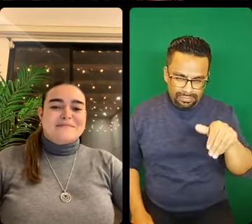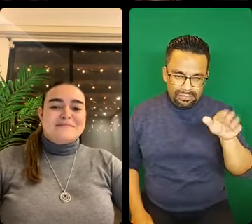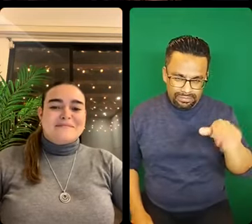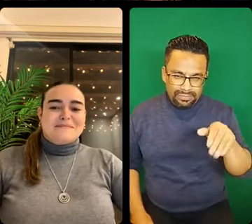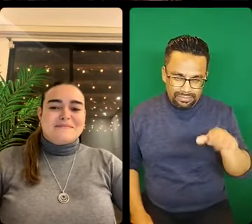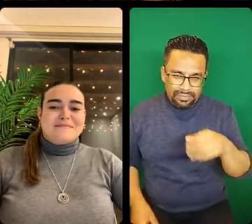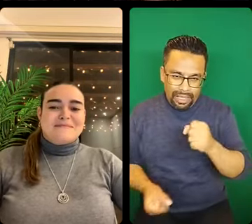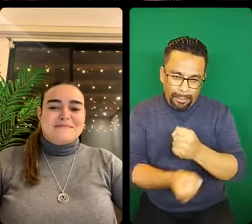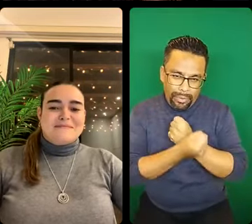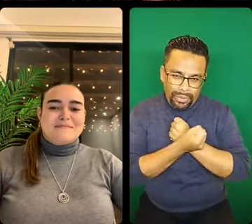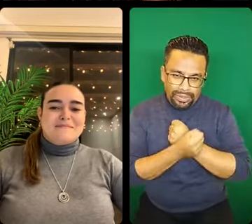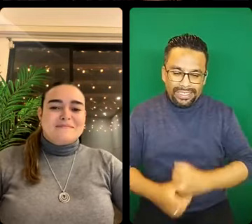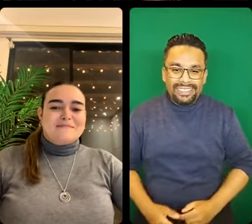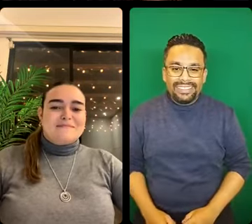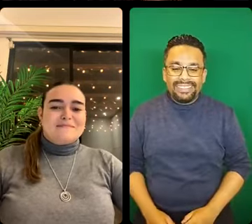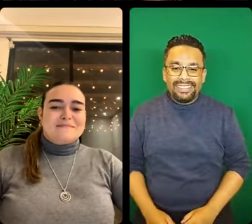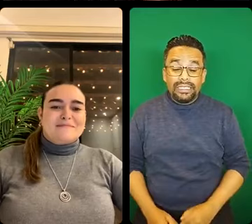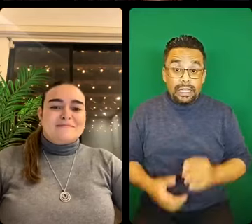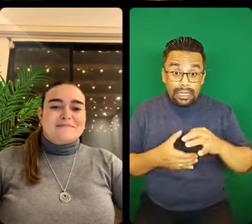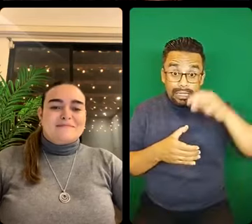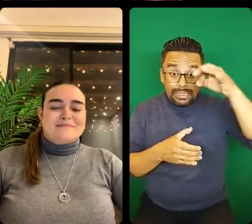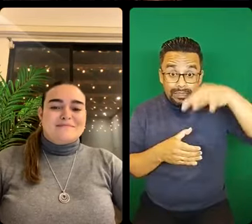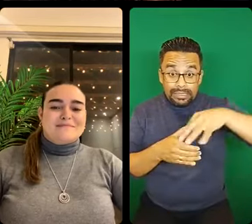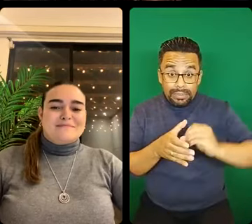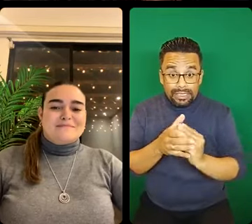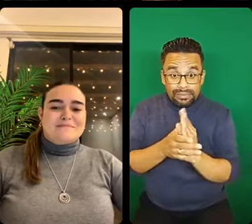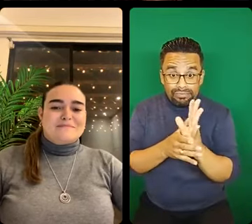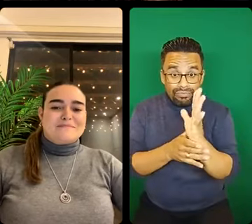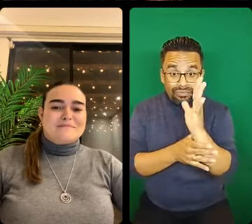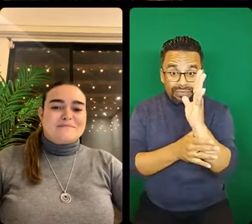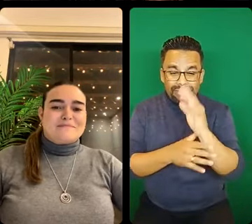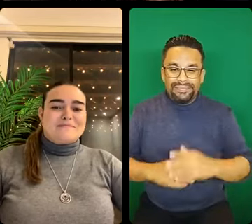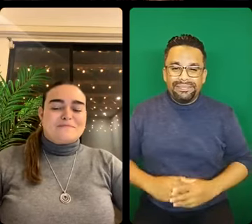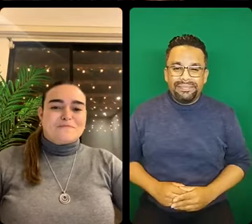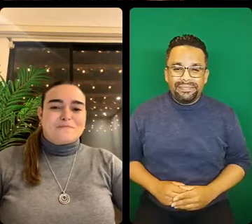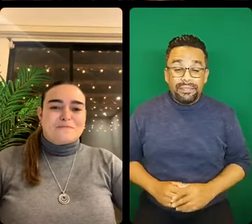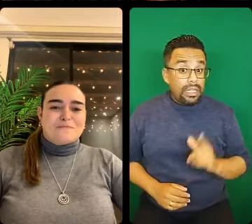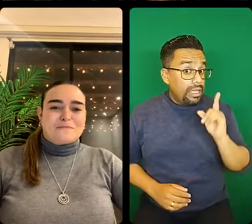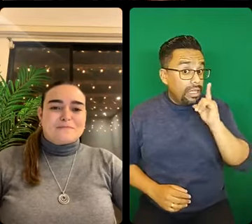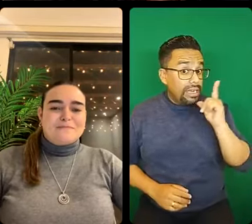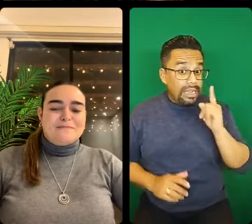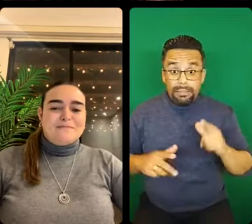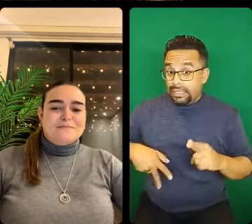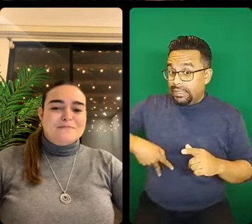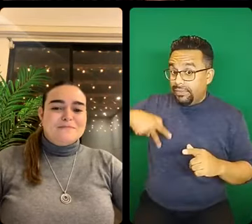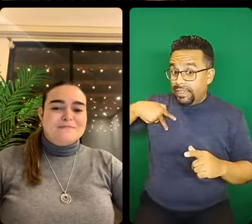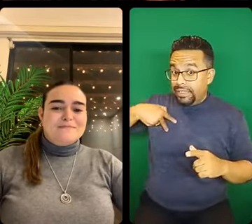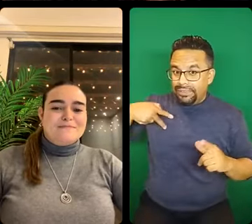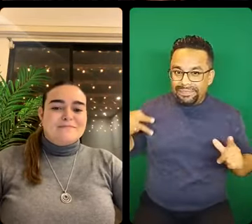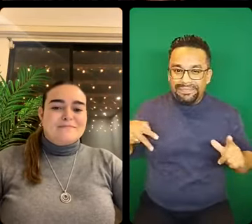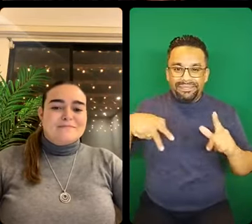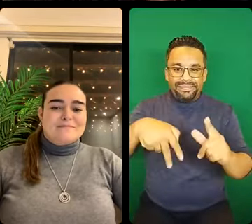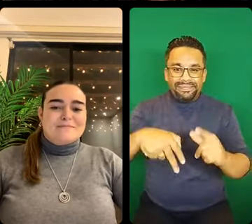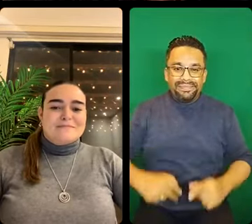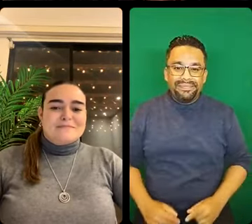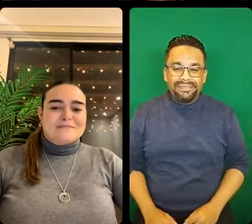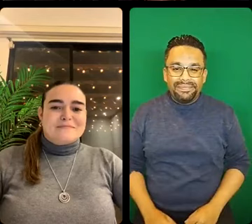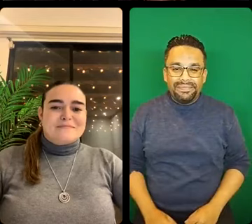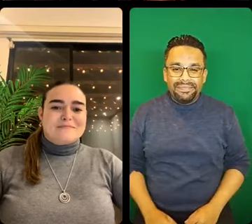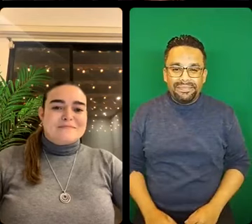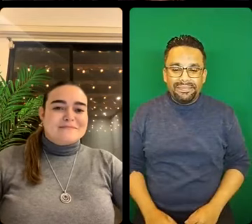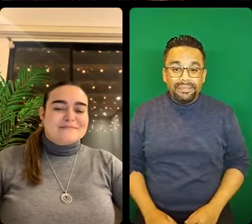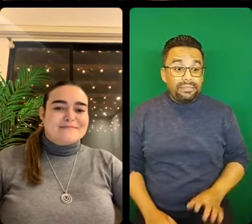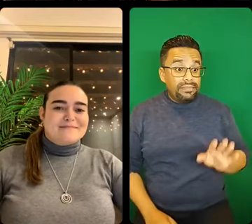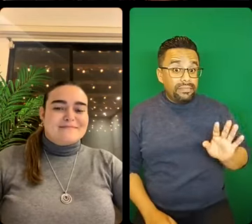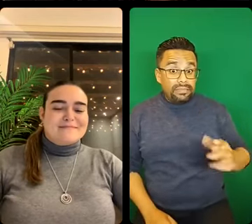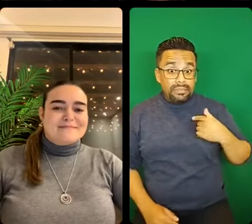Silvana. La Semilla, Marly Sara Pérez. Lápiz y Vida, Duan Zamudio. Libre Miedo, Juan Pablo